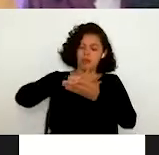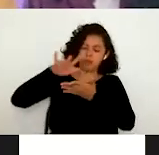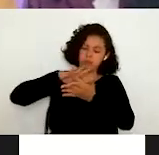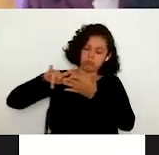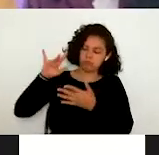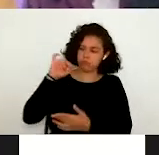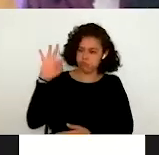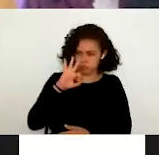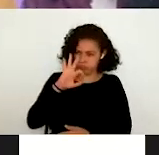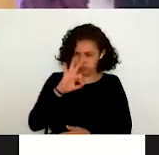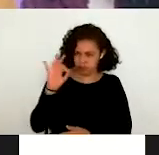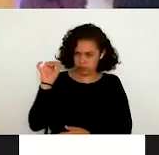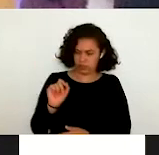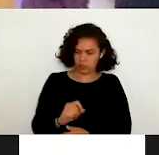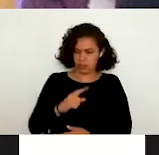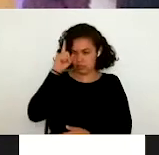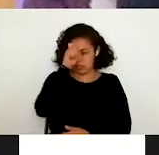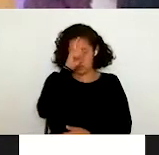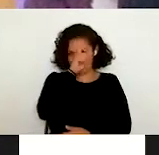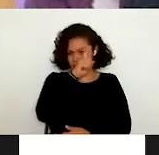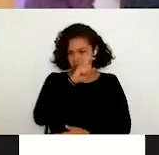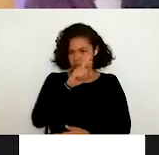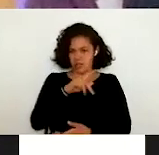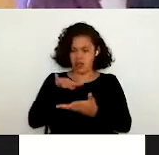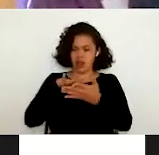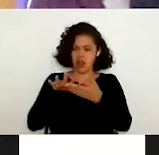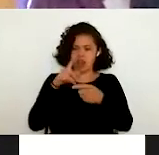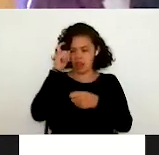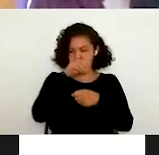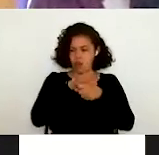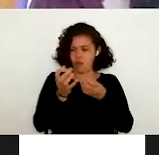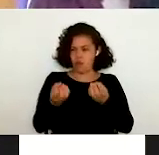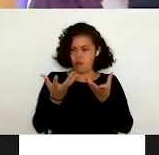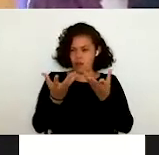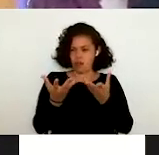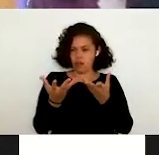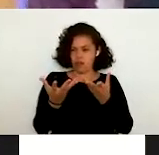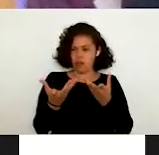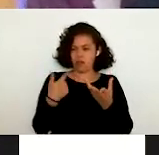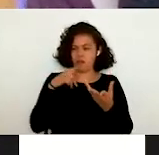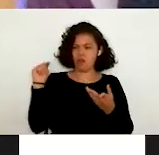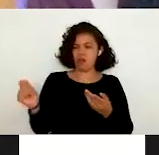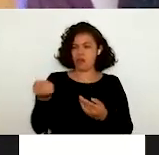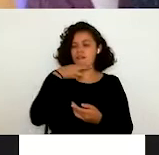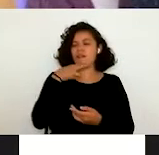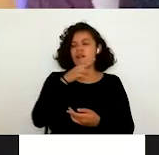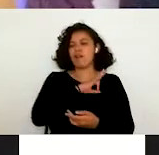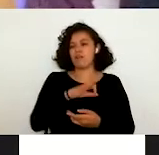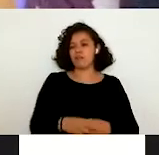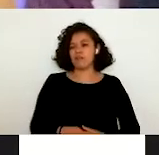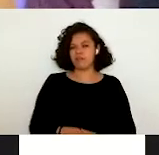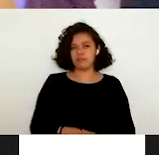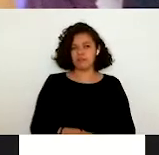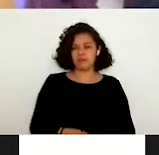¿Qué nivel de dificultad pueden tener las lecturas? Si puedo hacer uso de la tecnología, como que yo